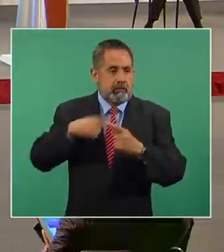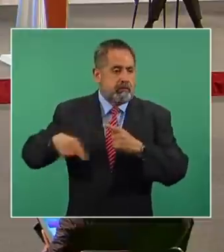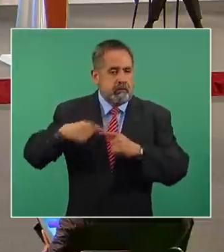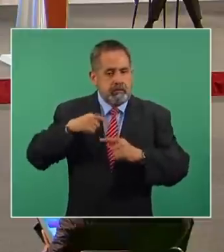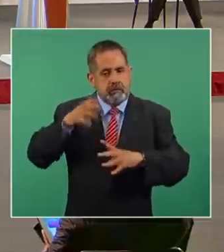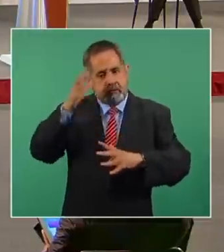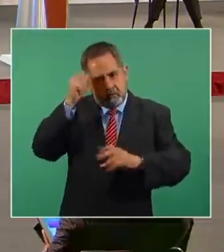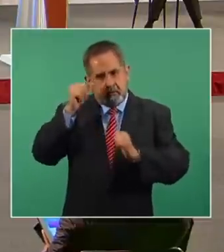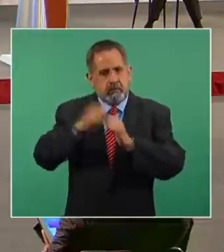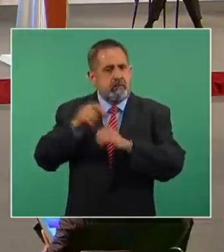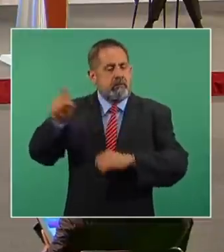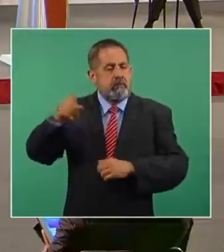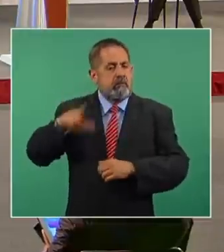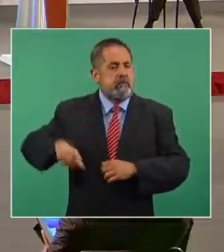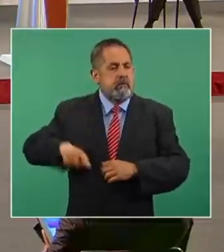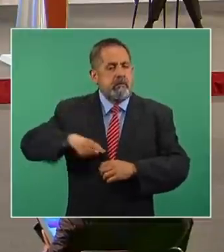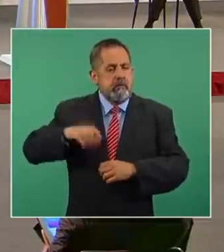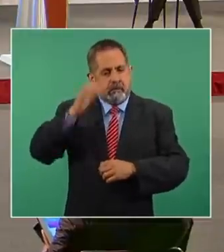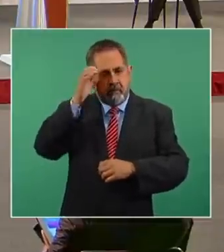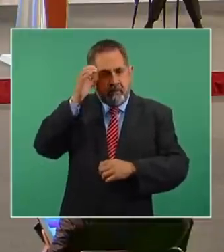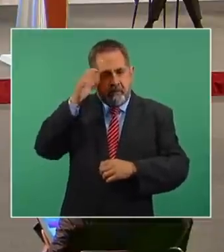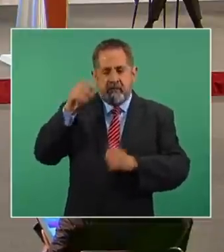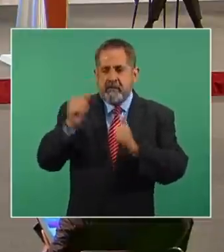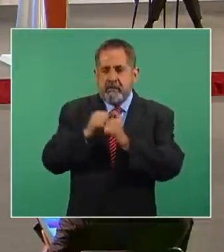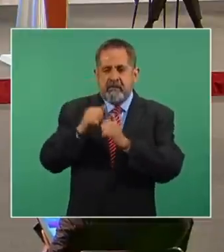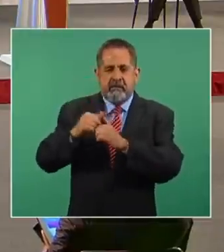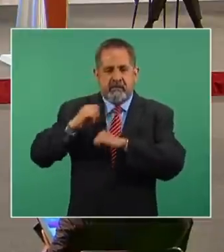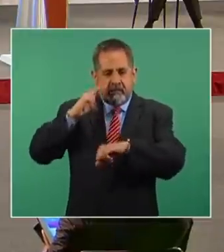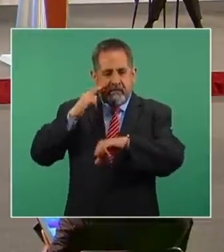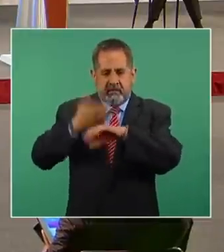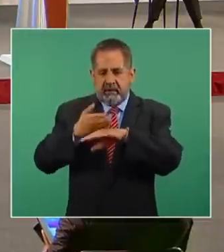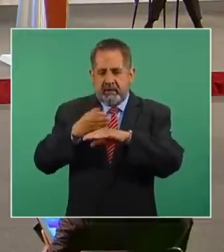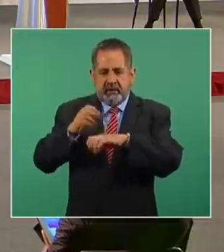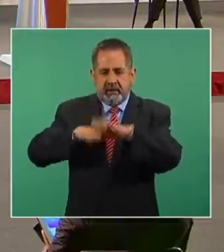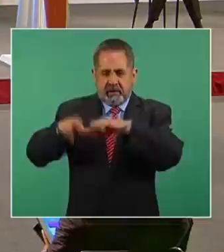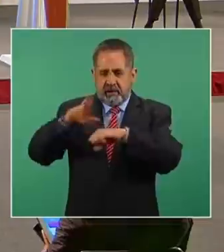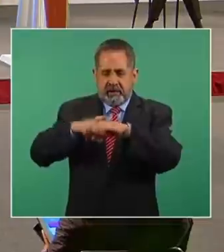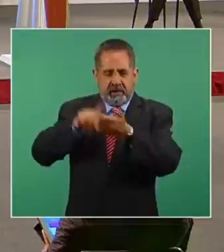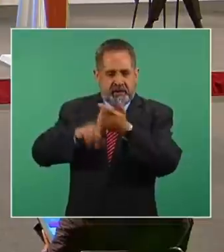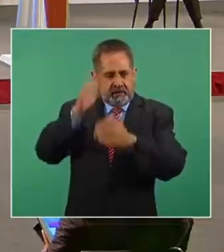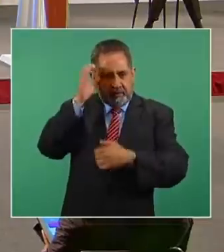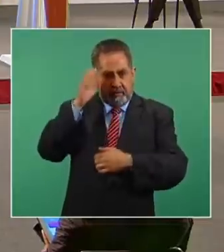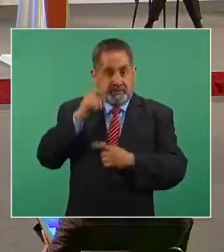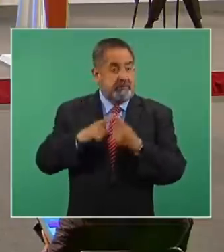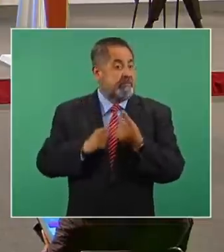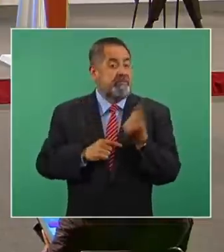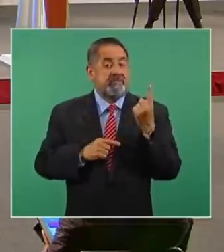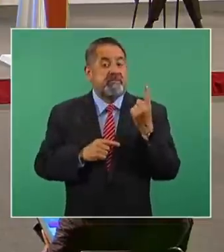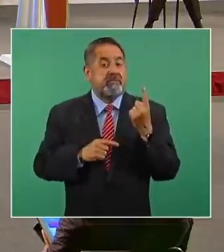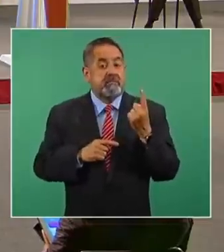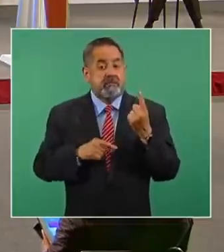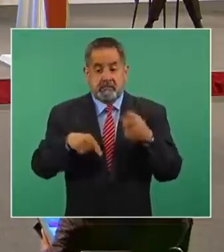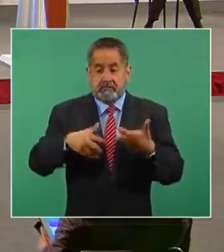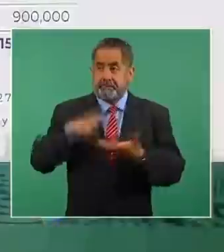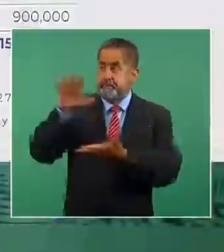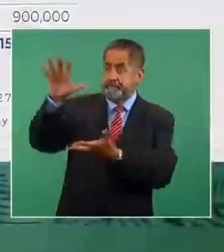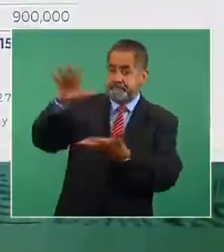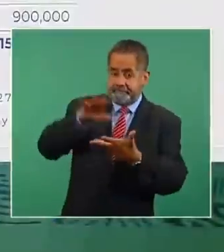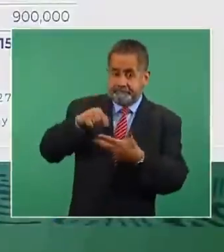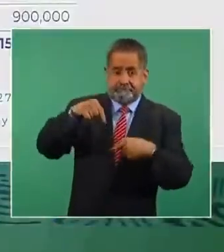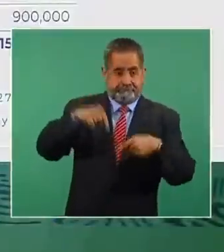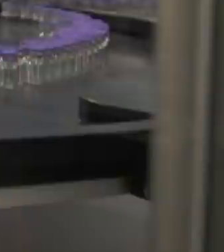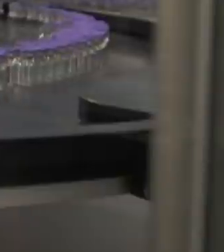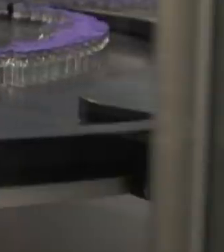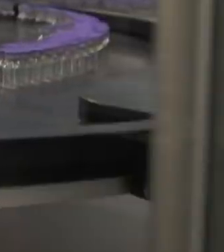también con el gobierno chino, con la participación del canciller de China. Somos el único país del mundo que está envasando esta vacuna